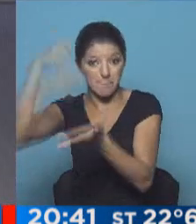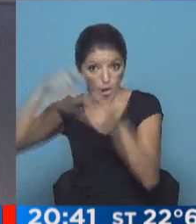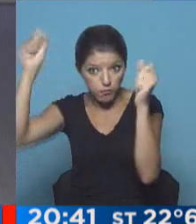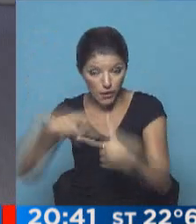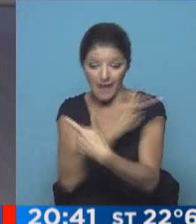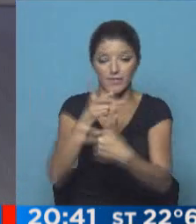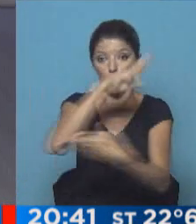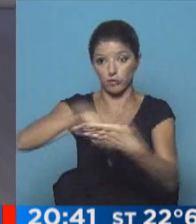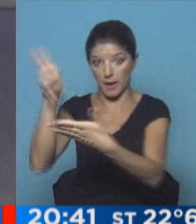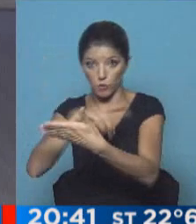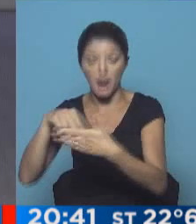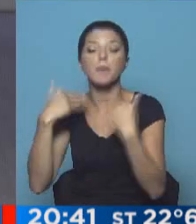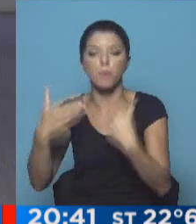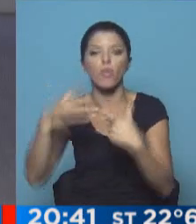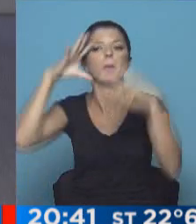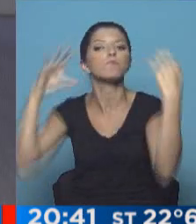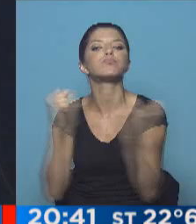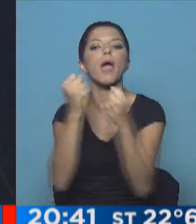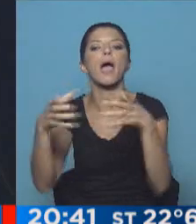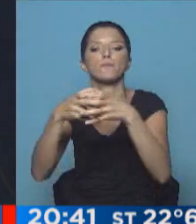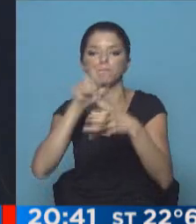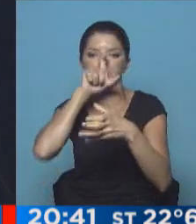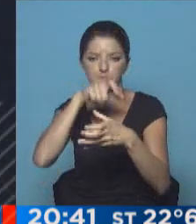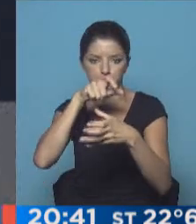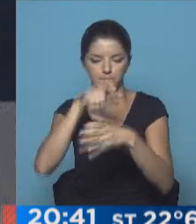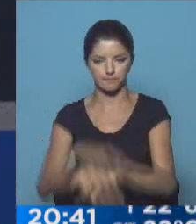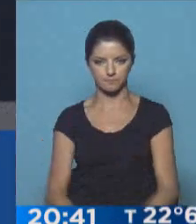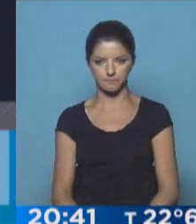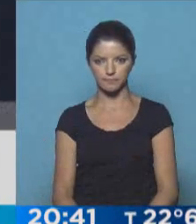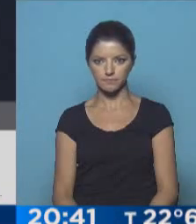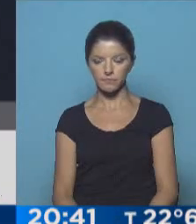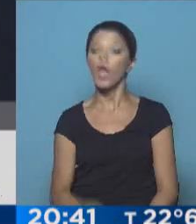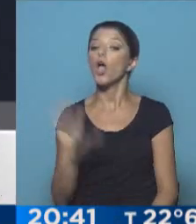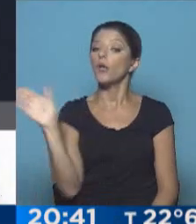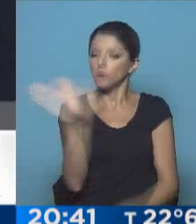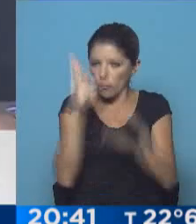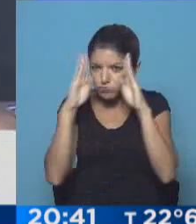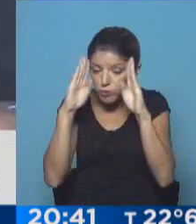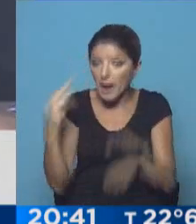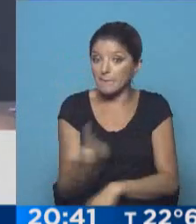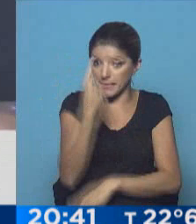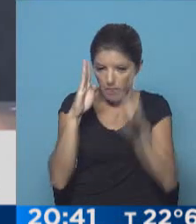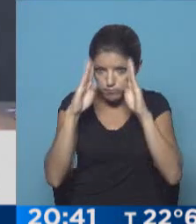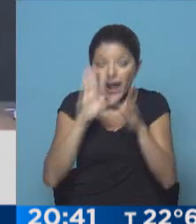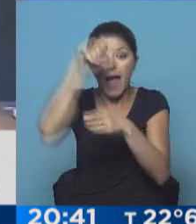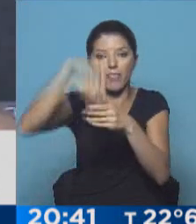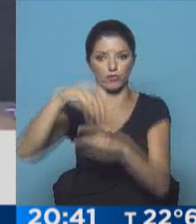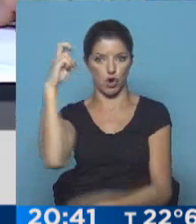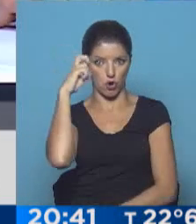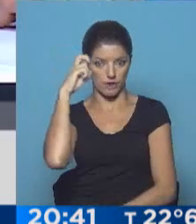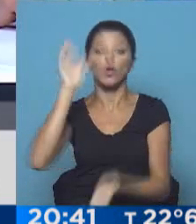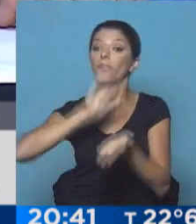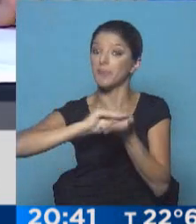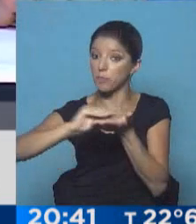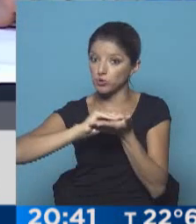de esta manera el acuerdo con los fondos buitre. Las iniciativas tienen el primer paso en el Congreso, la Cámara de